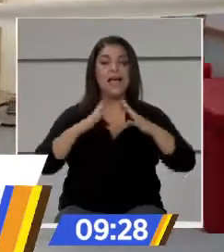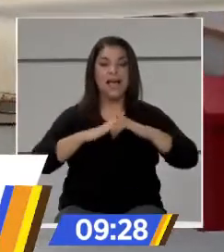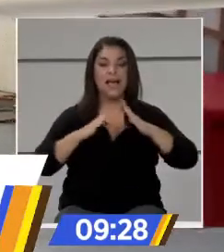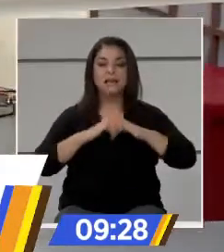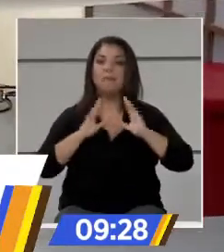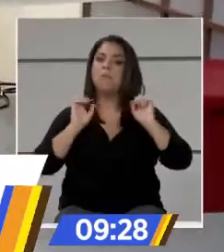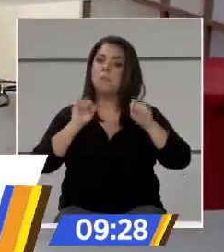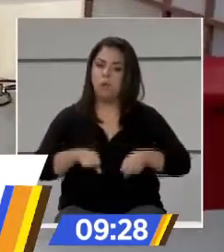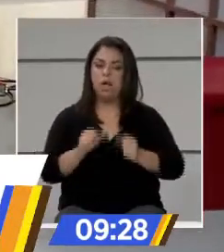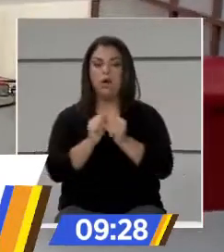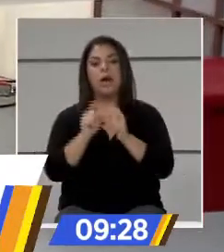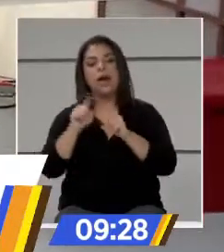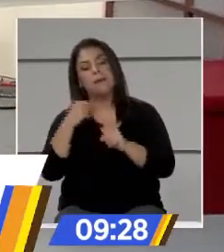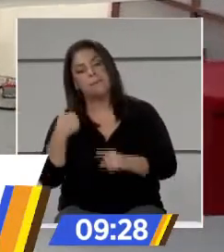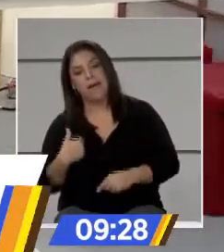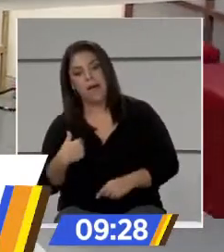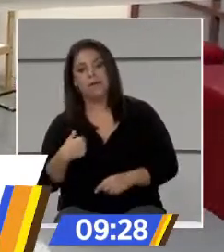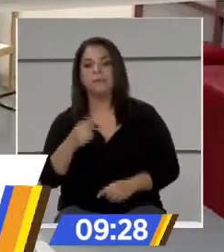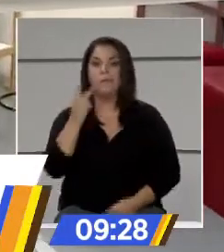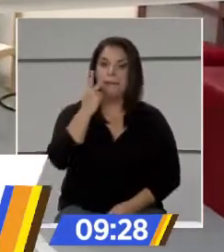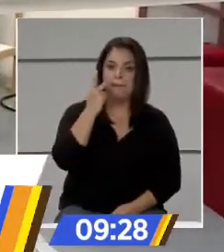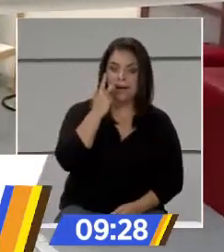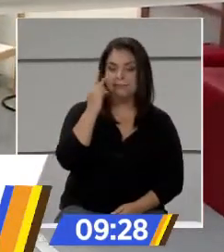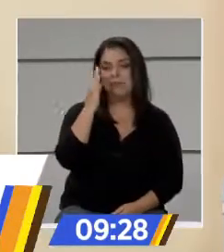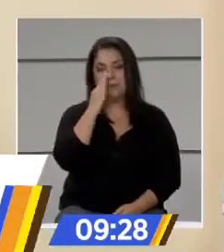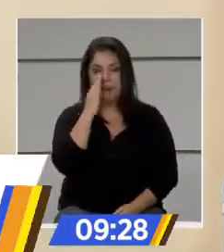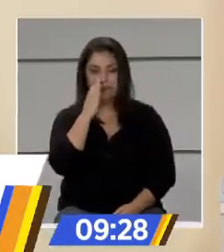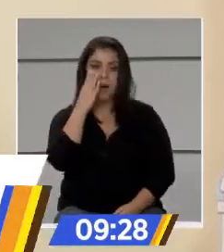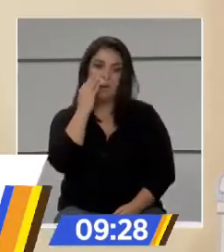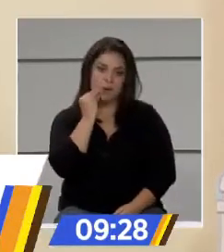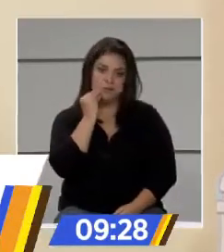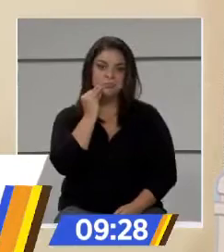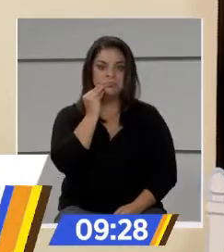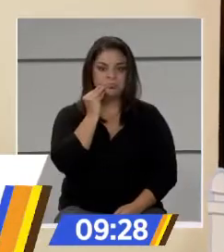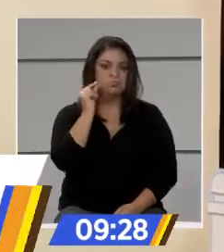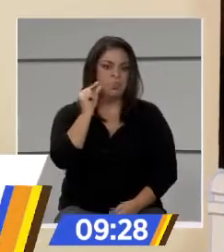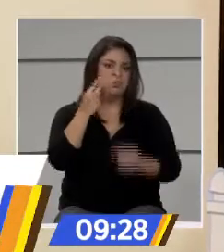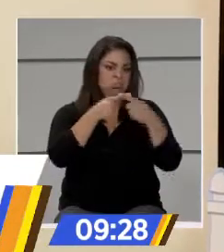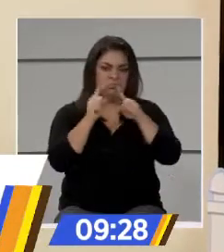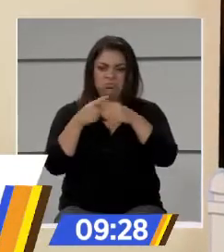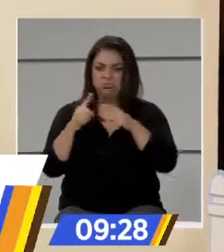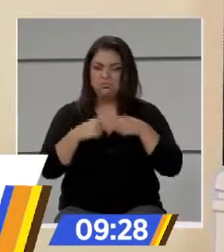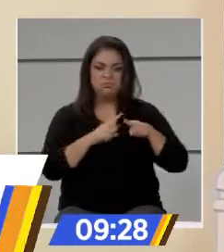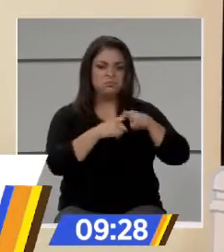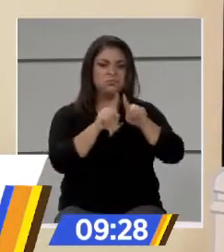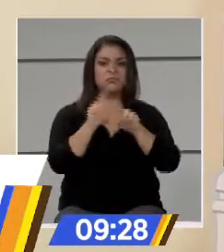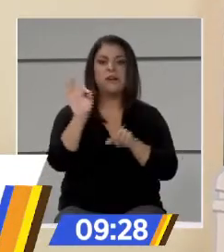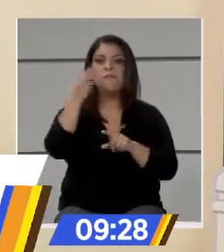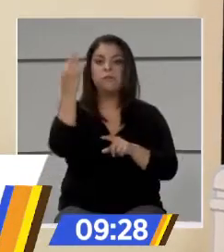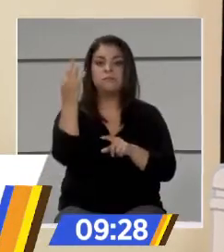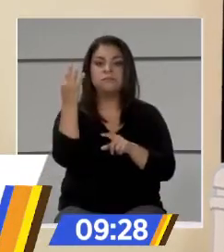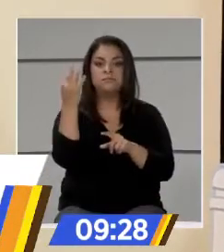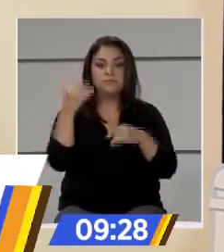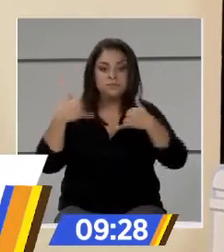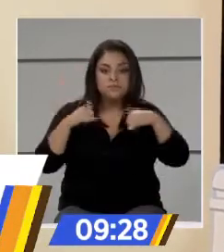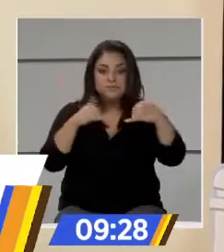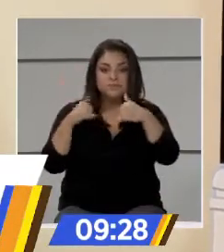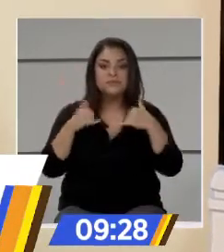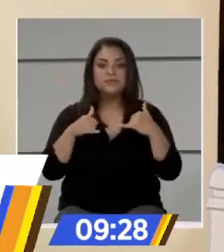pueden hacer con los hermanos, con los papás, con los abuelitos, un poquito, ¿verdad? Ahí de diferentes formas. Y mientras se produce el juego, se